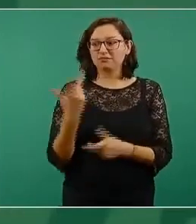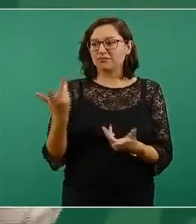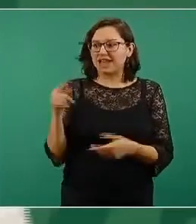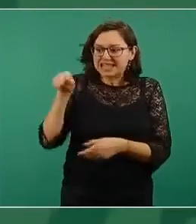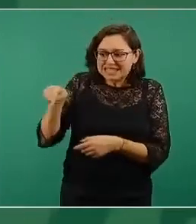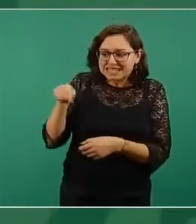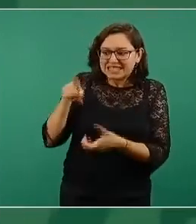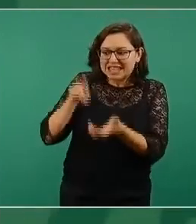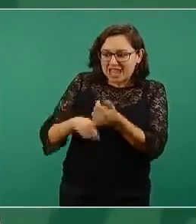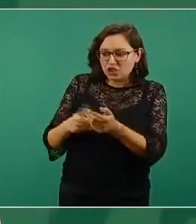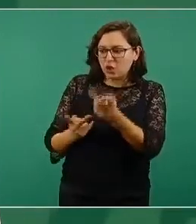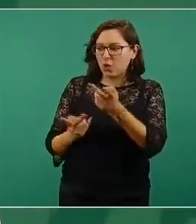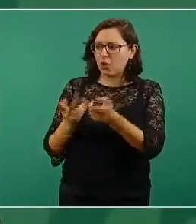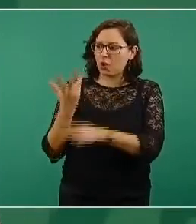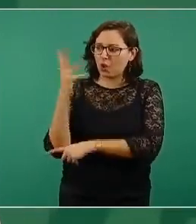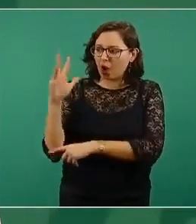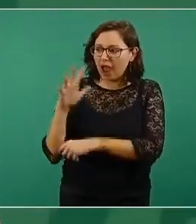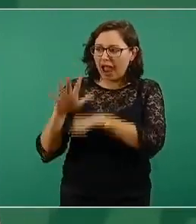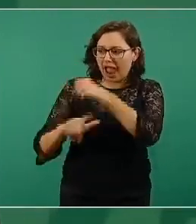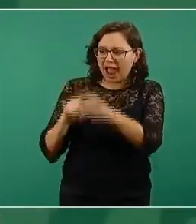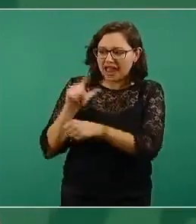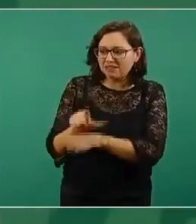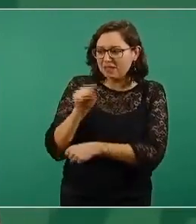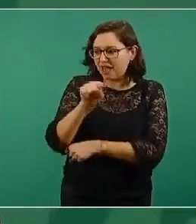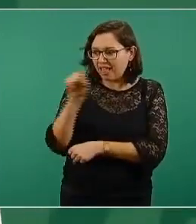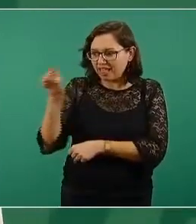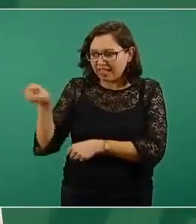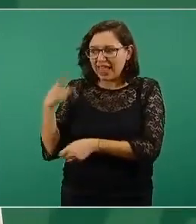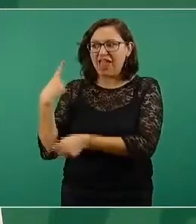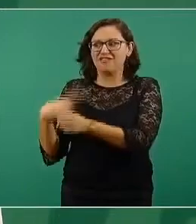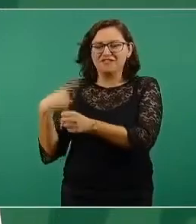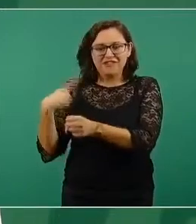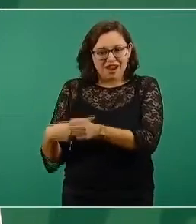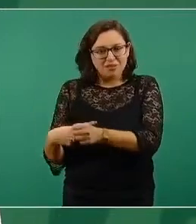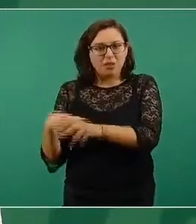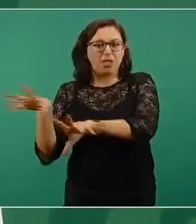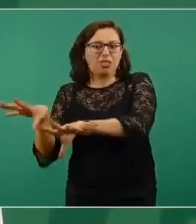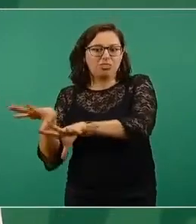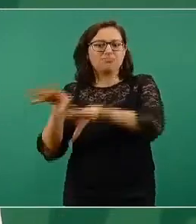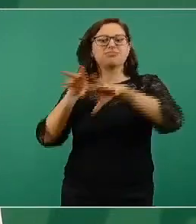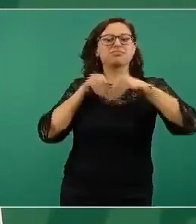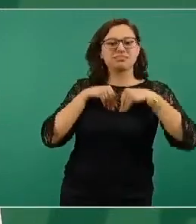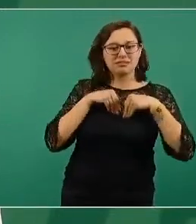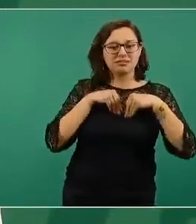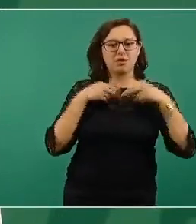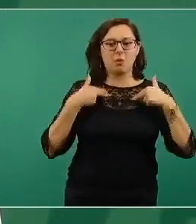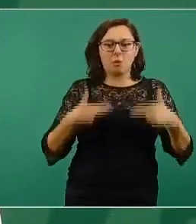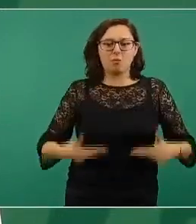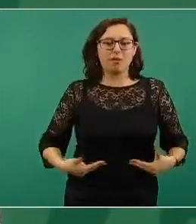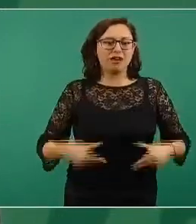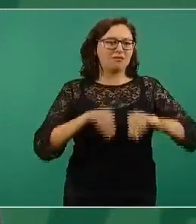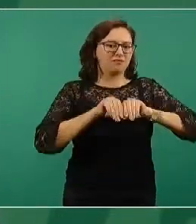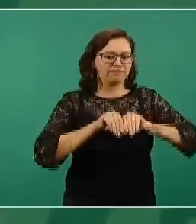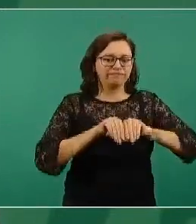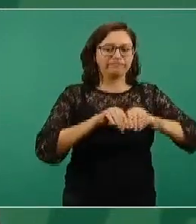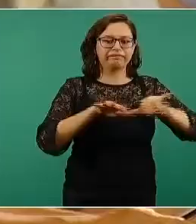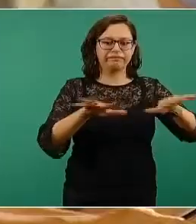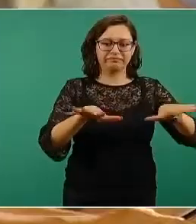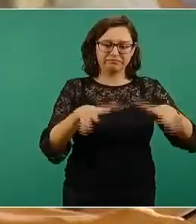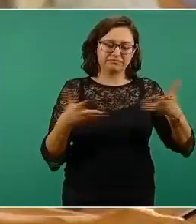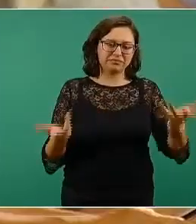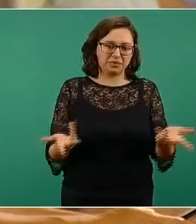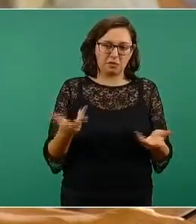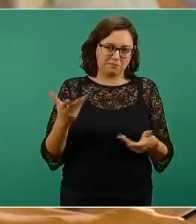que se ha sospechado que algunos animalitos en China fueron el vínculo interespecie para esta